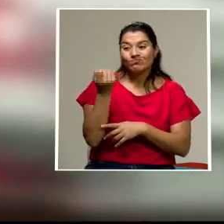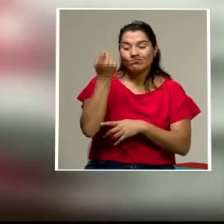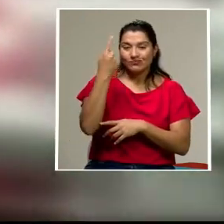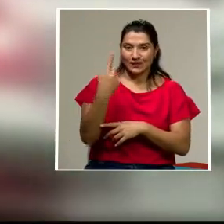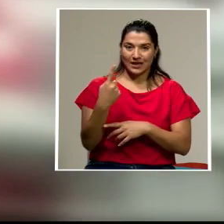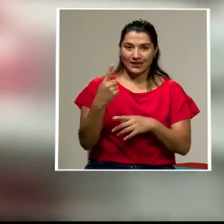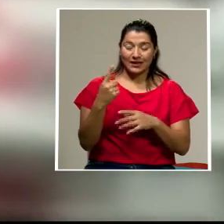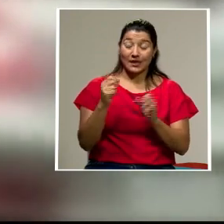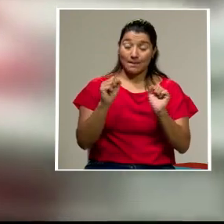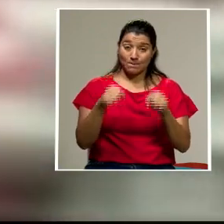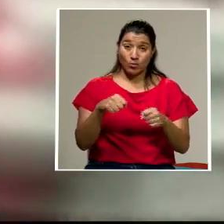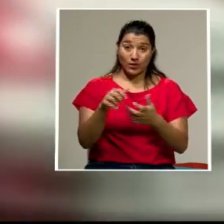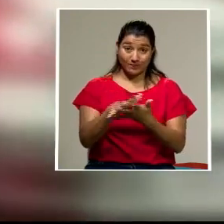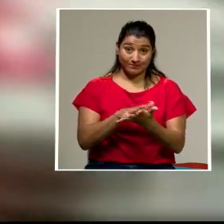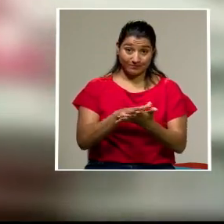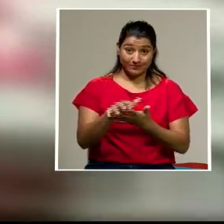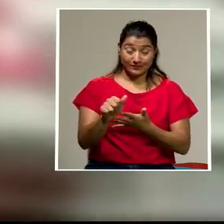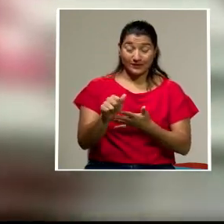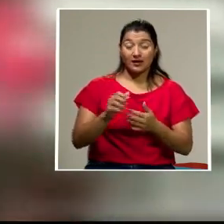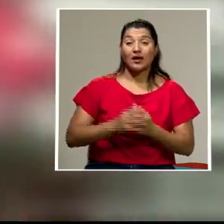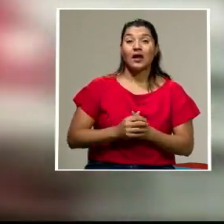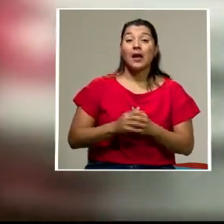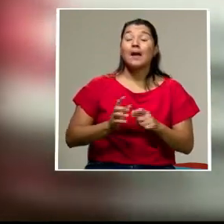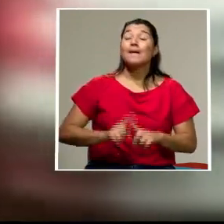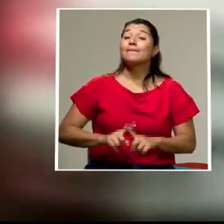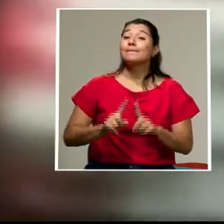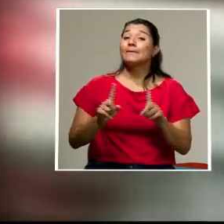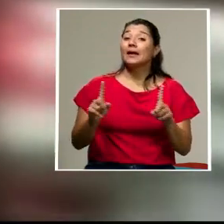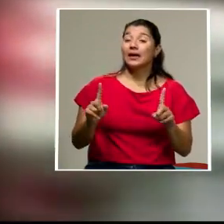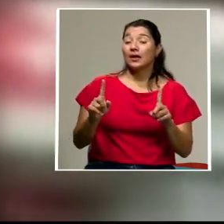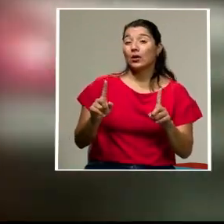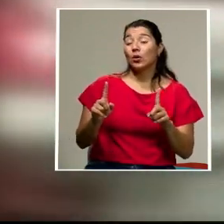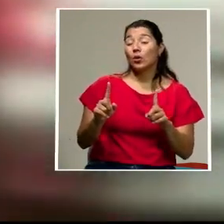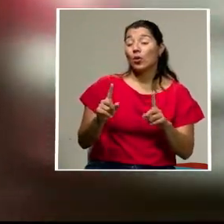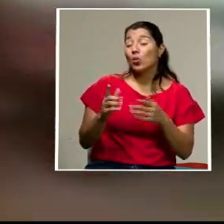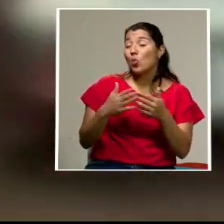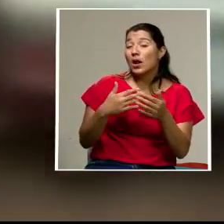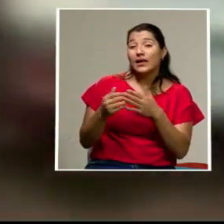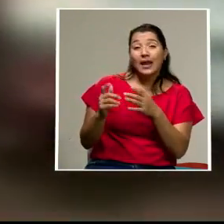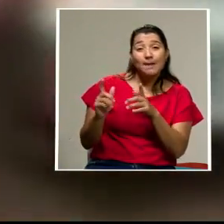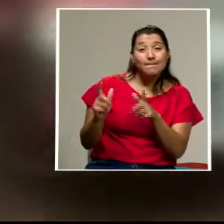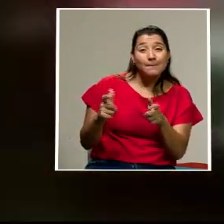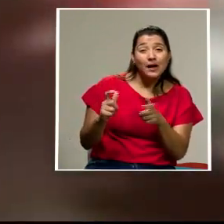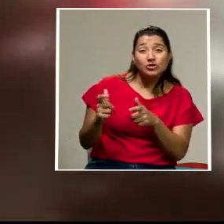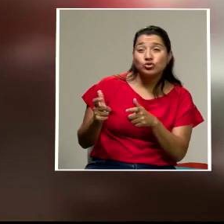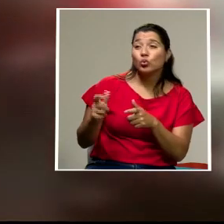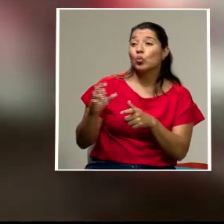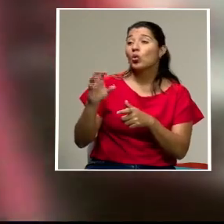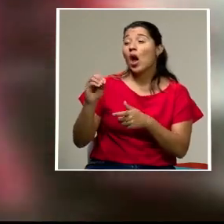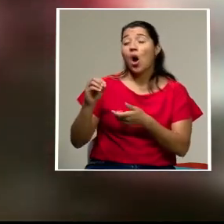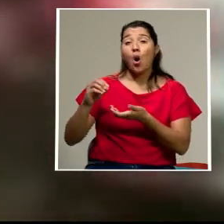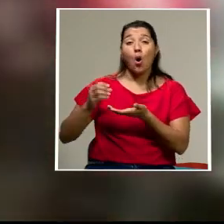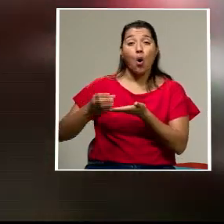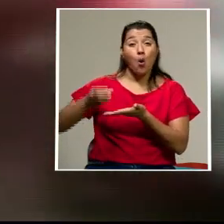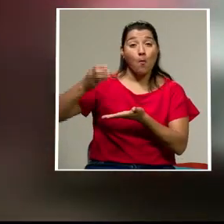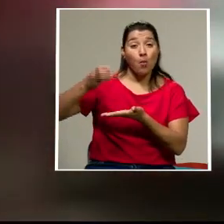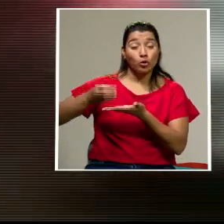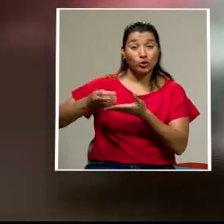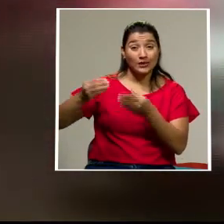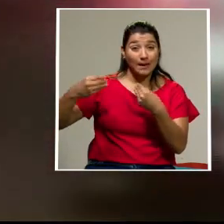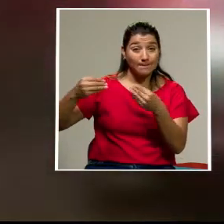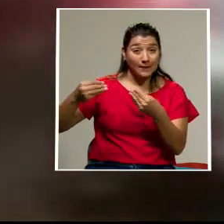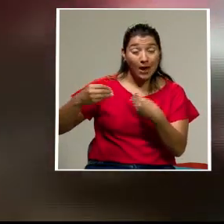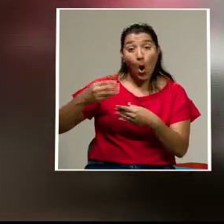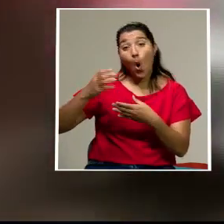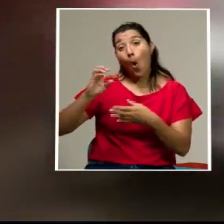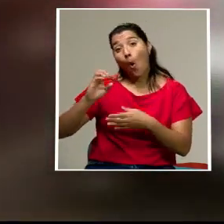pensaron no importa, el agua se lo lleva. El problema es que una pequeña partícula de basura, puede ser una botella plástica, en fin, algo de Tabric, por